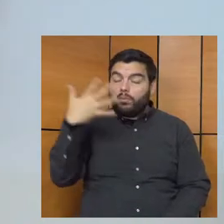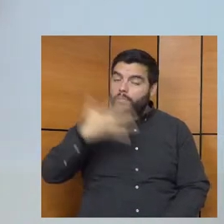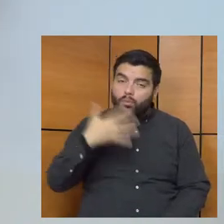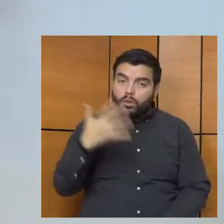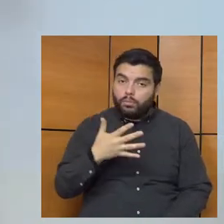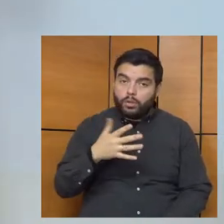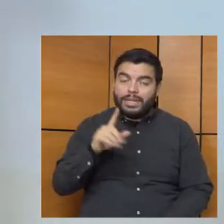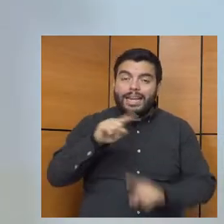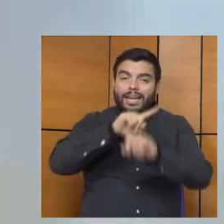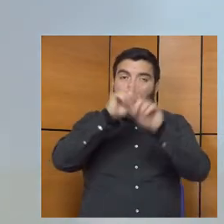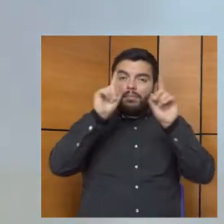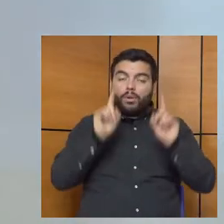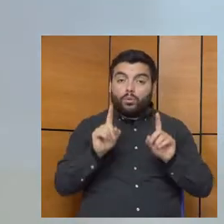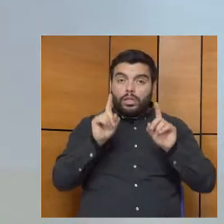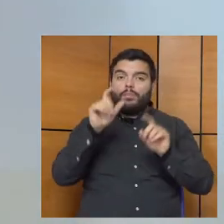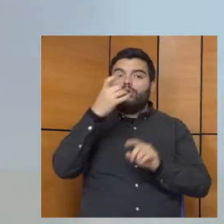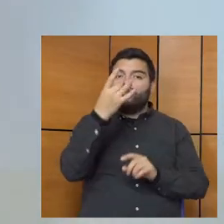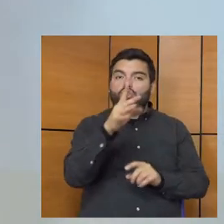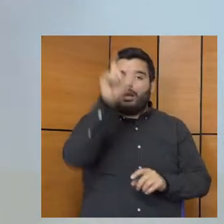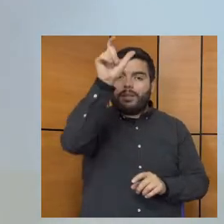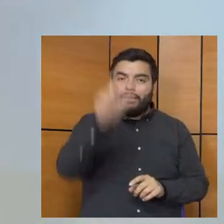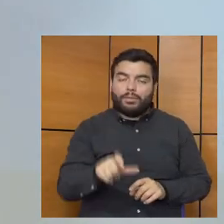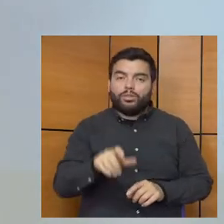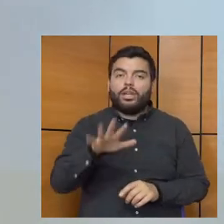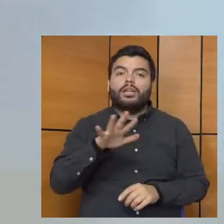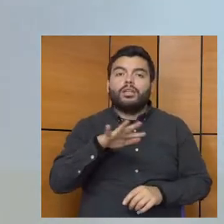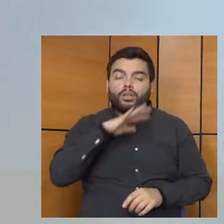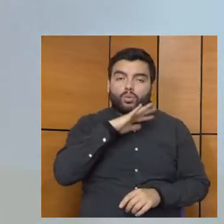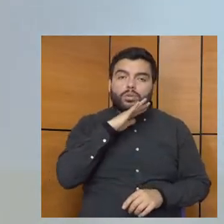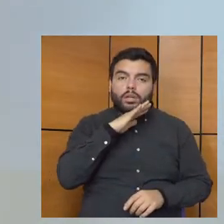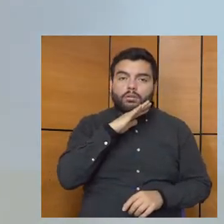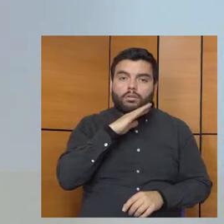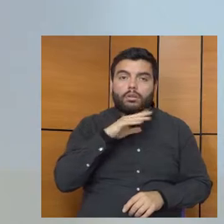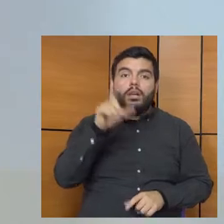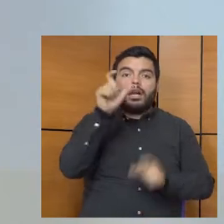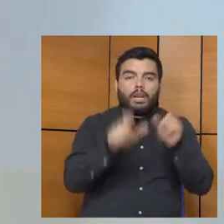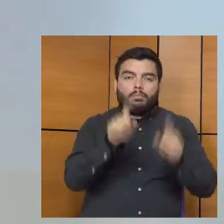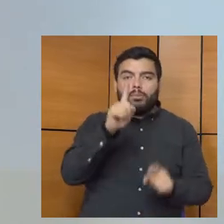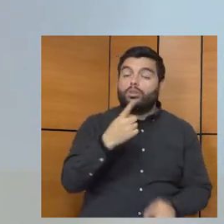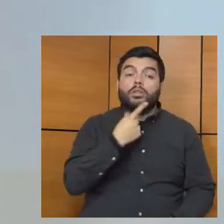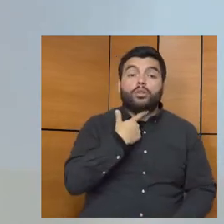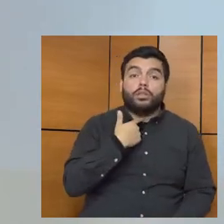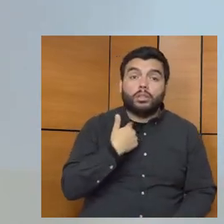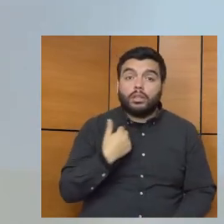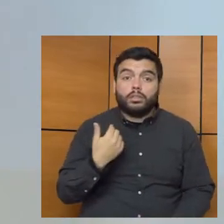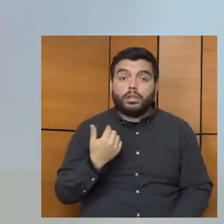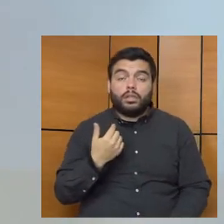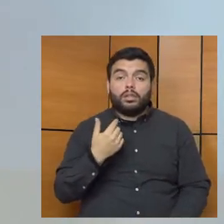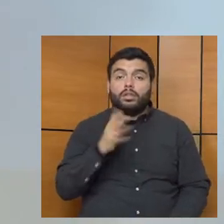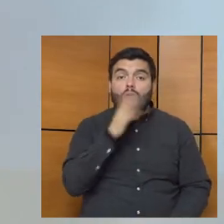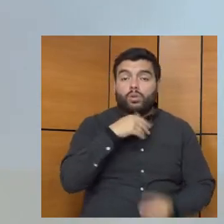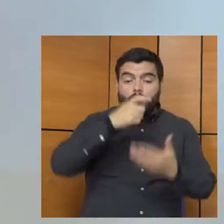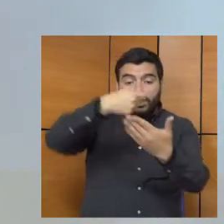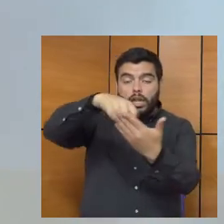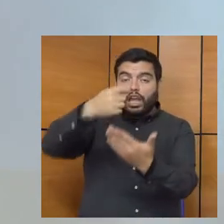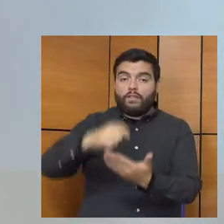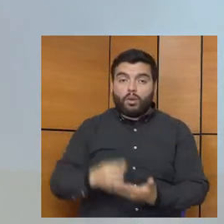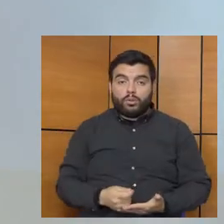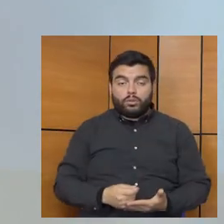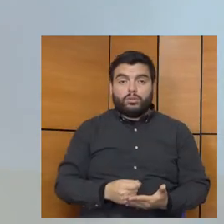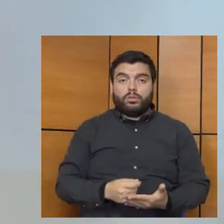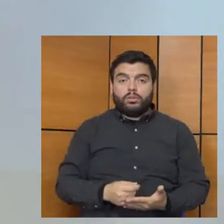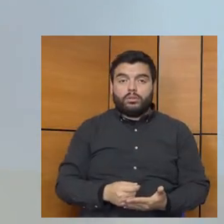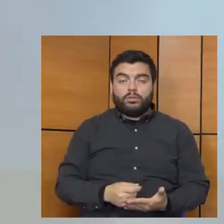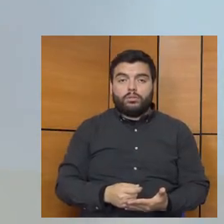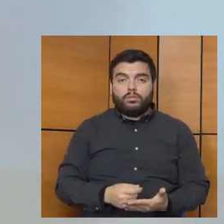cuenta. ¿Por qué? Pues porque los que no están encuestados o no tenían, a veces las personas que no habían usado esas redes sociales no